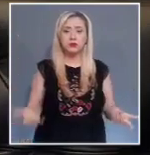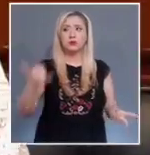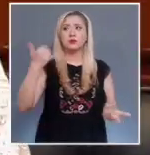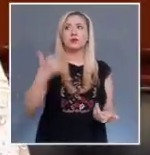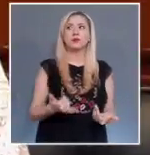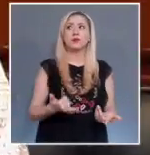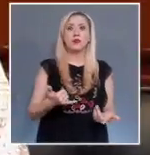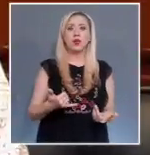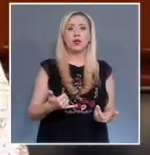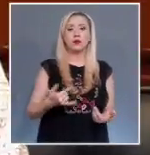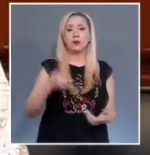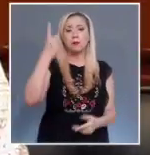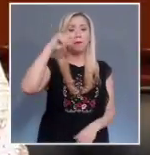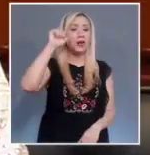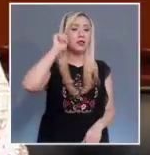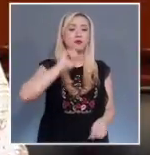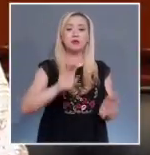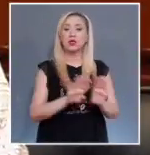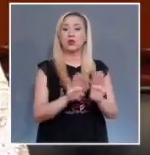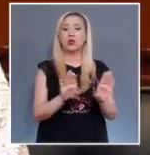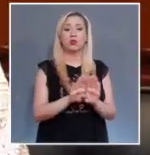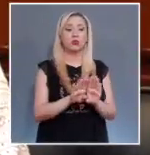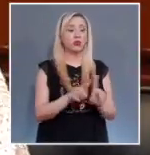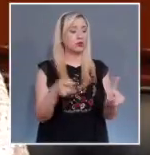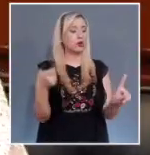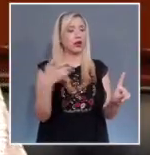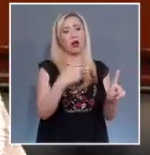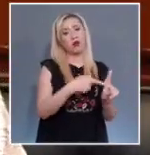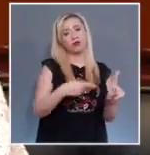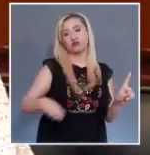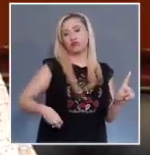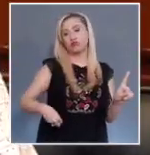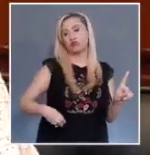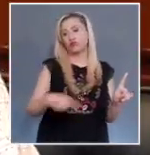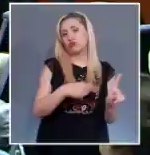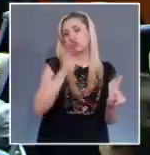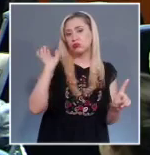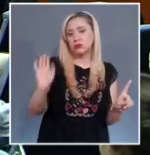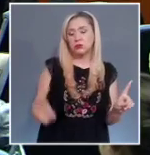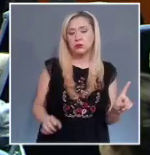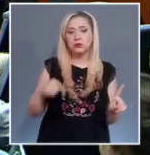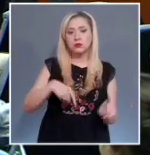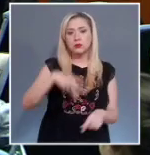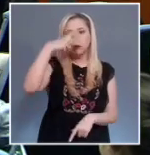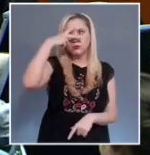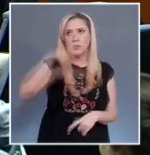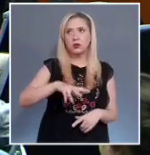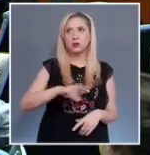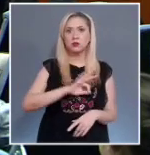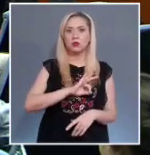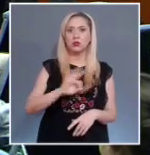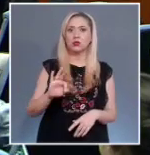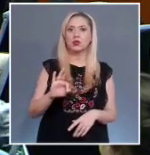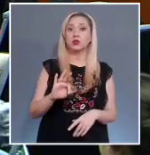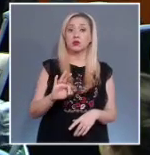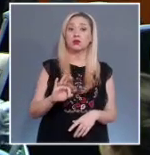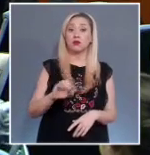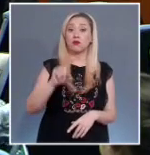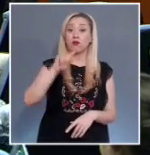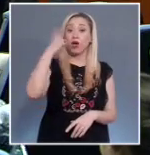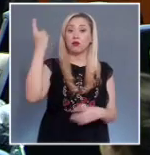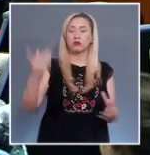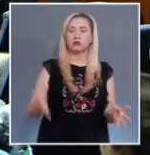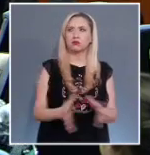siempre. Desaparecer en México cada vez es más posible. En la conversatoria ¿Te hace